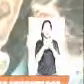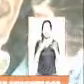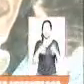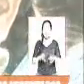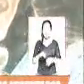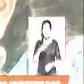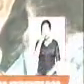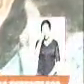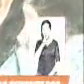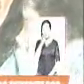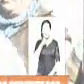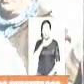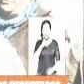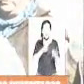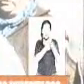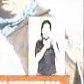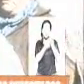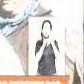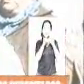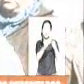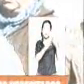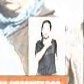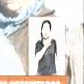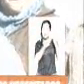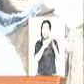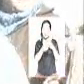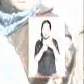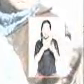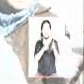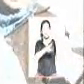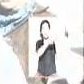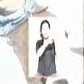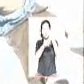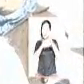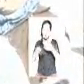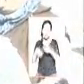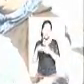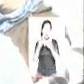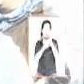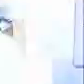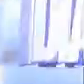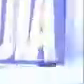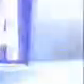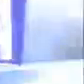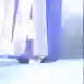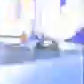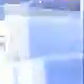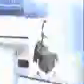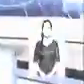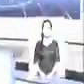que ella continuará respaldando el proceso de cambio desde donde los líderes y el país la convoquen.